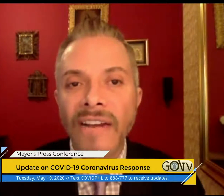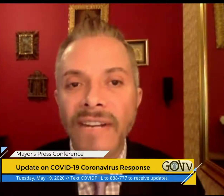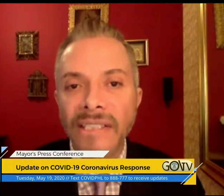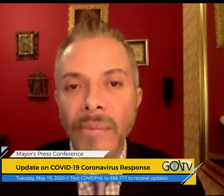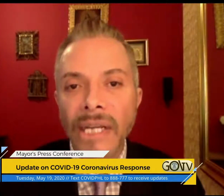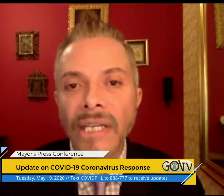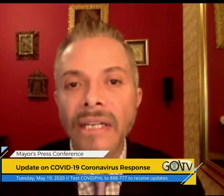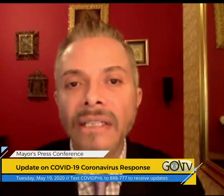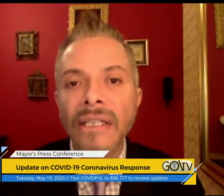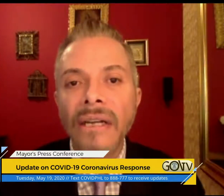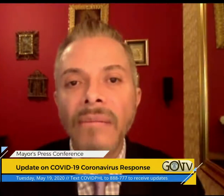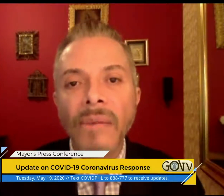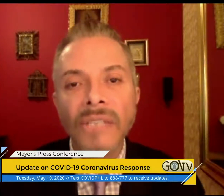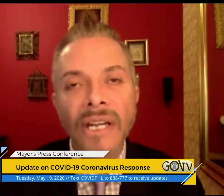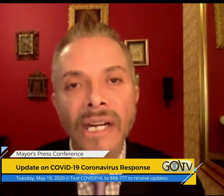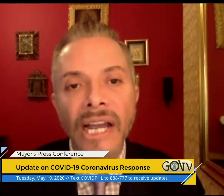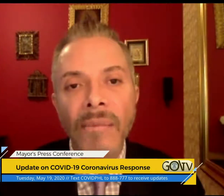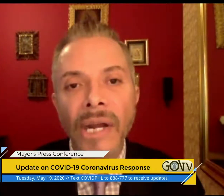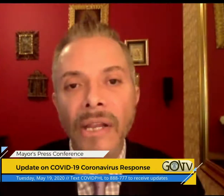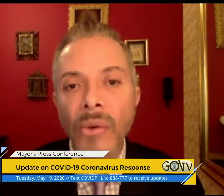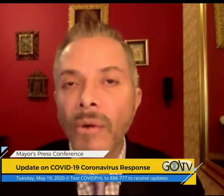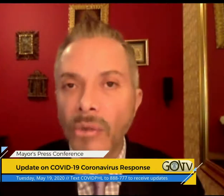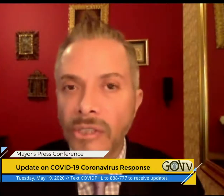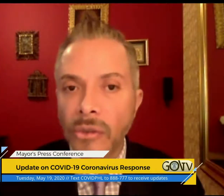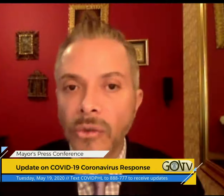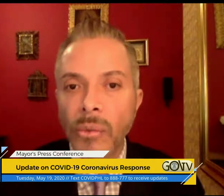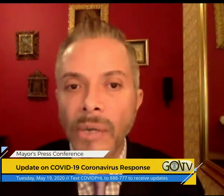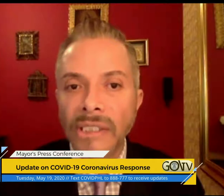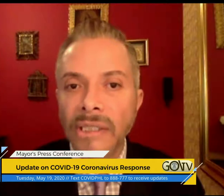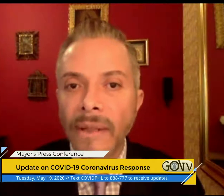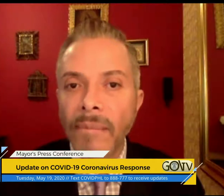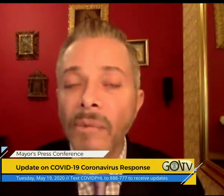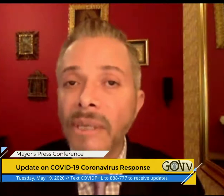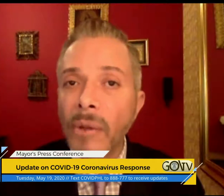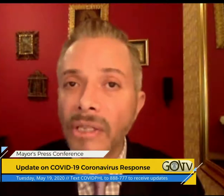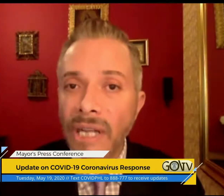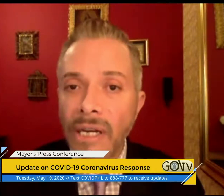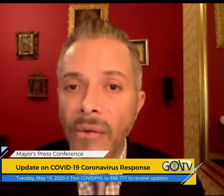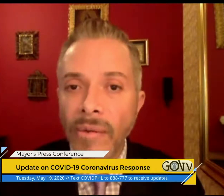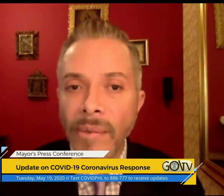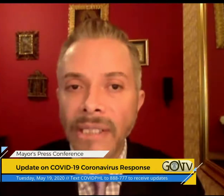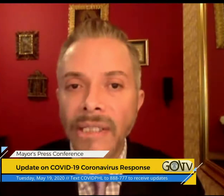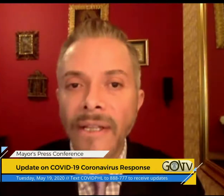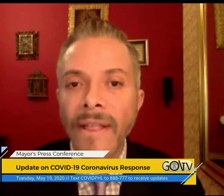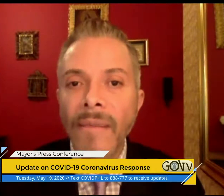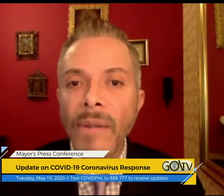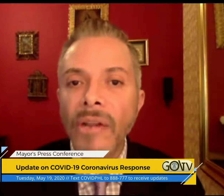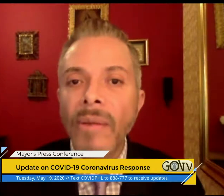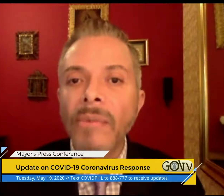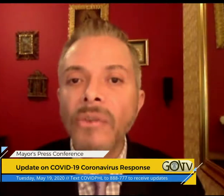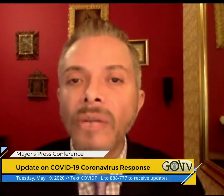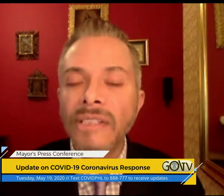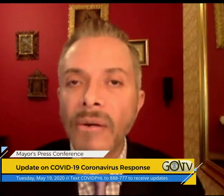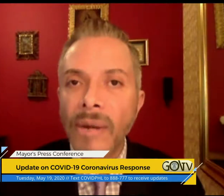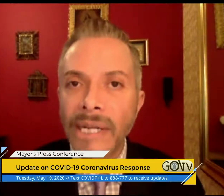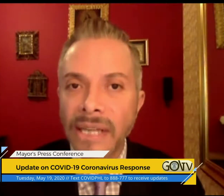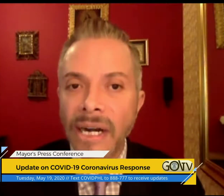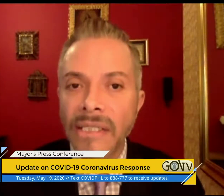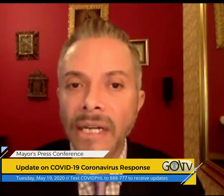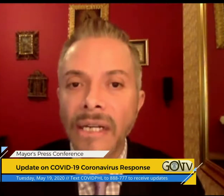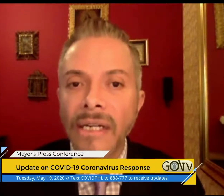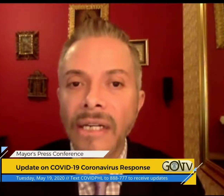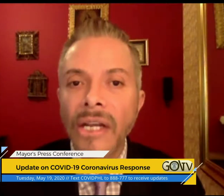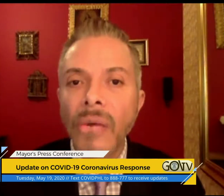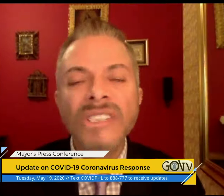acercamos a la fase amarilla, vamos a tener que cambiar de nuevo nuestras costumbres. Vamos a poder salir nuevamente, pero debemos utilizar una